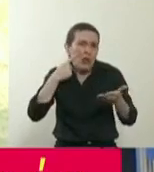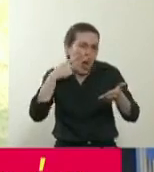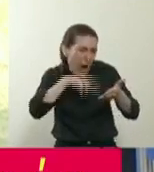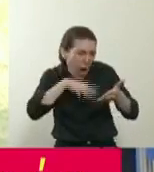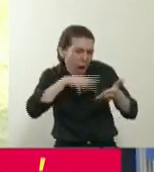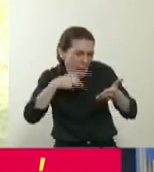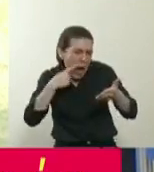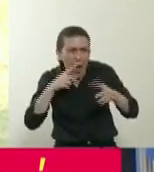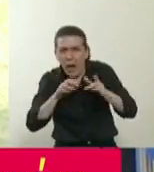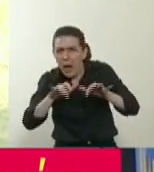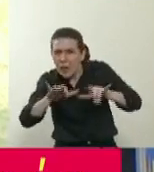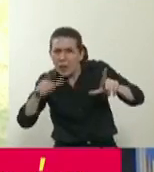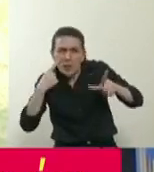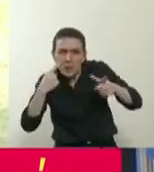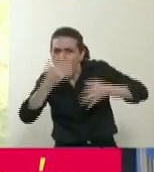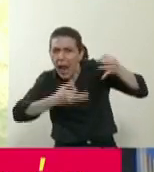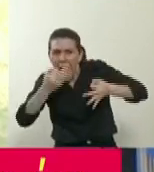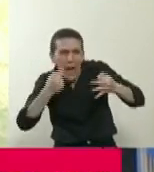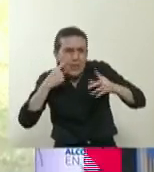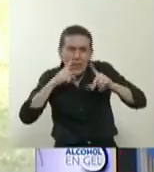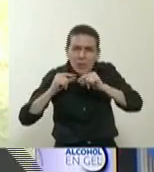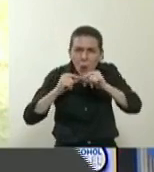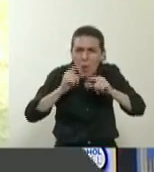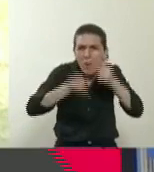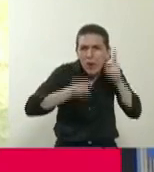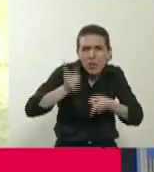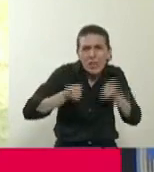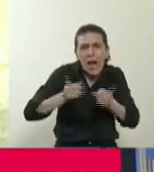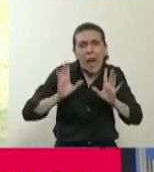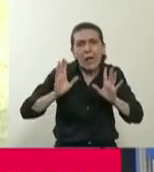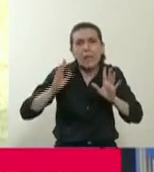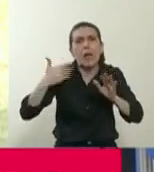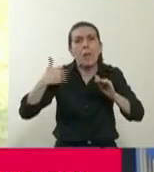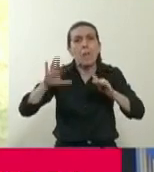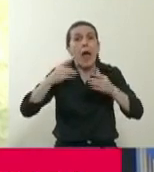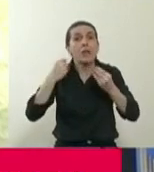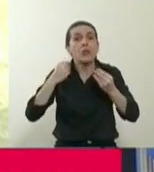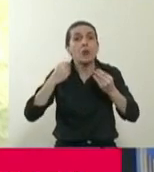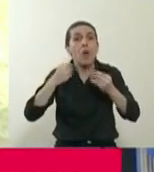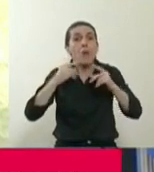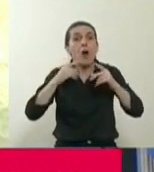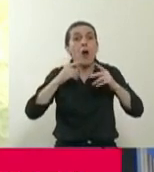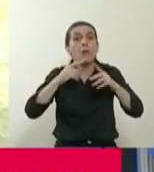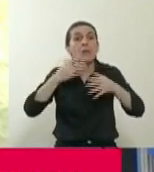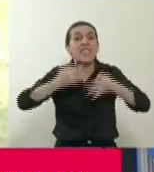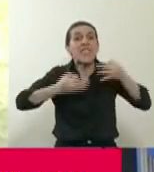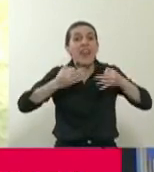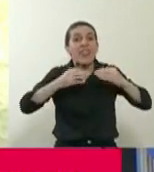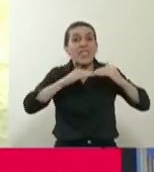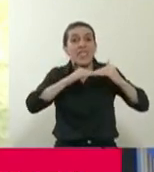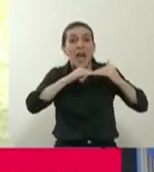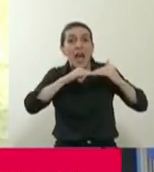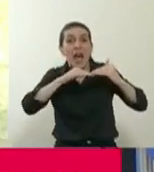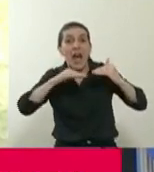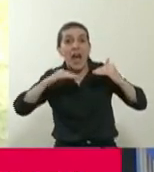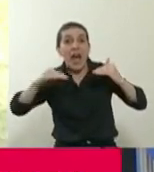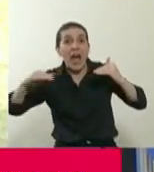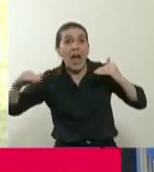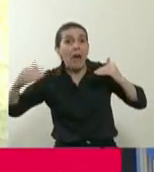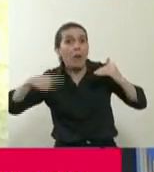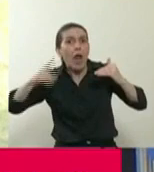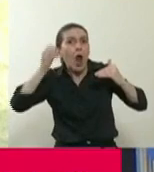números, empezamos a normalizar los números y estamos descuidando que detrás de cada número hay una